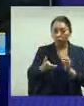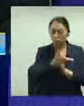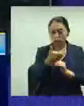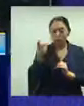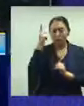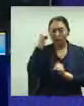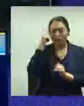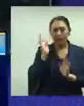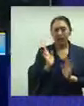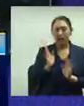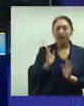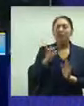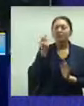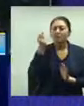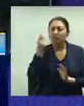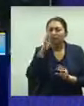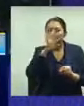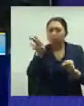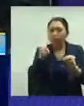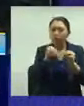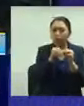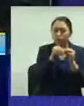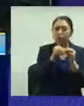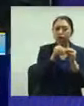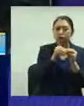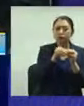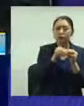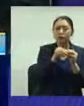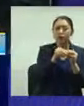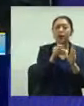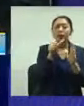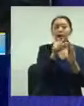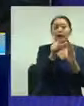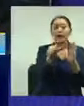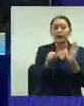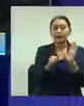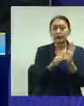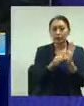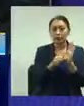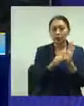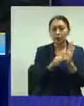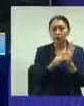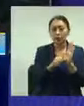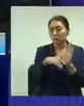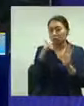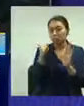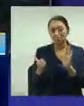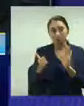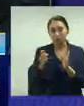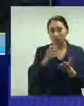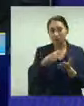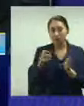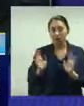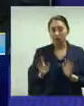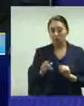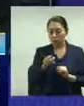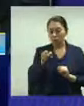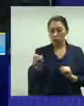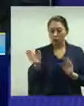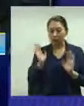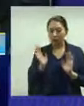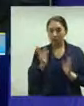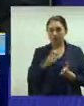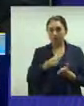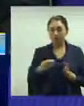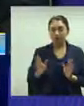hace falta que se incluya el artículo que está, si ya de todos modos ya está firmado y ustedes lo firman y hay